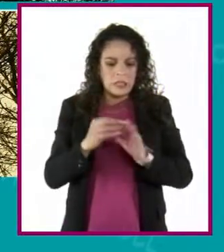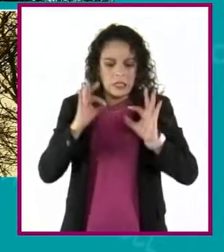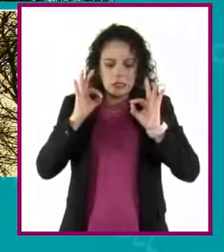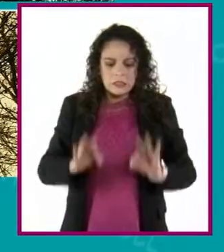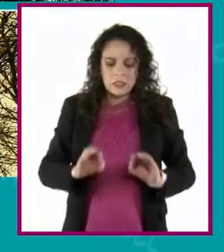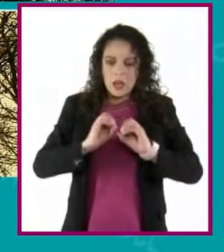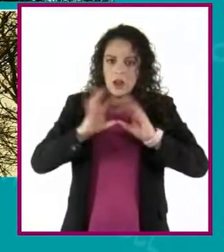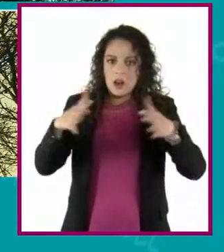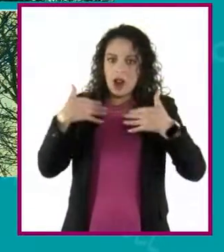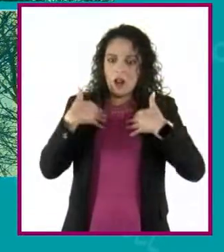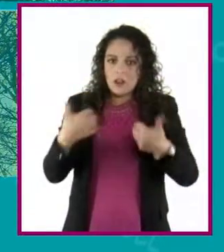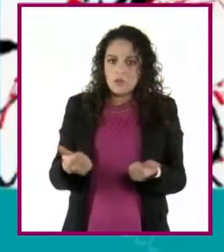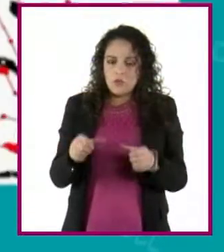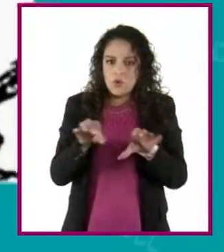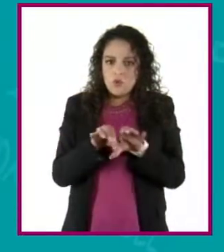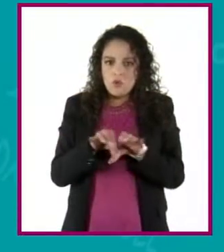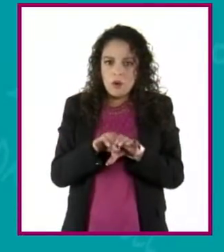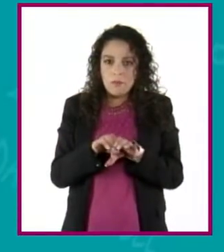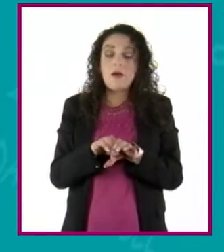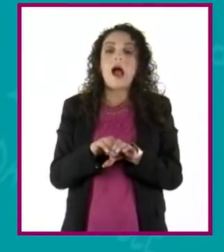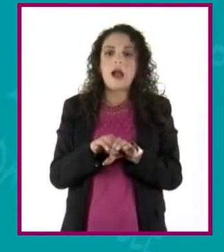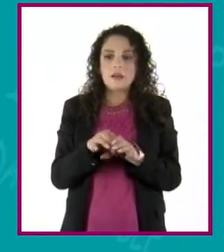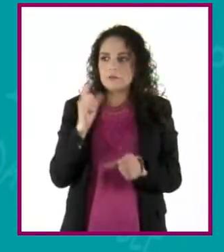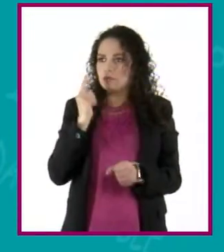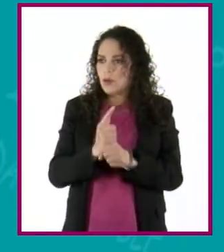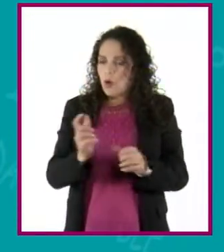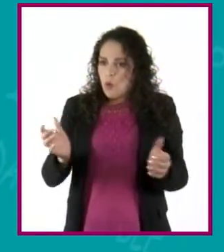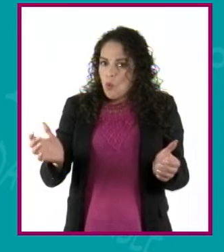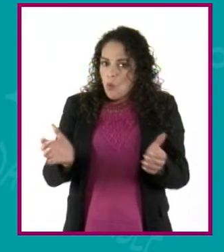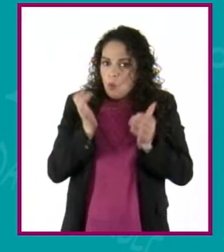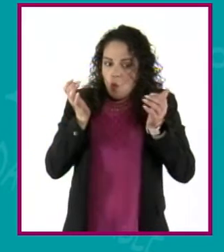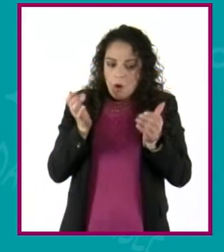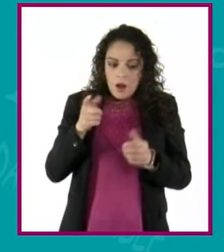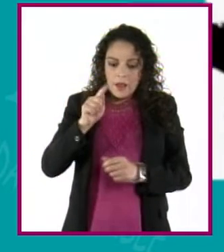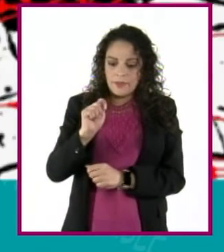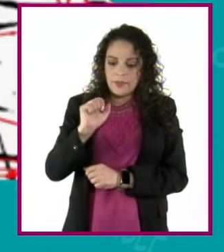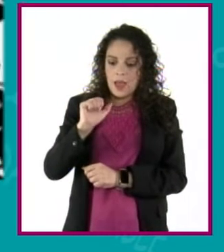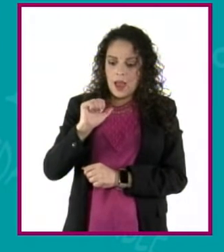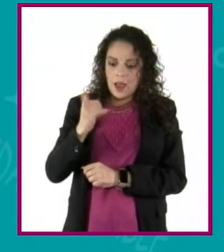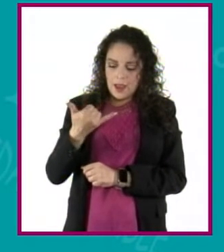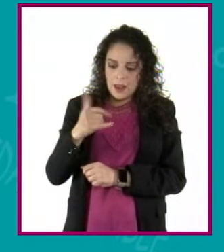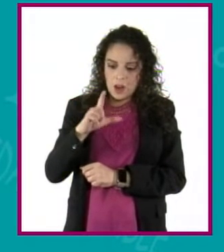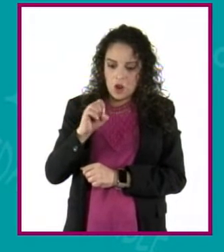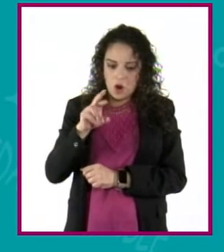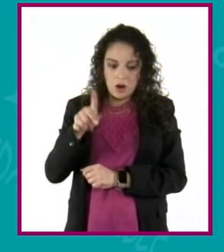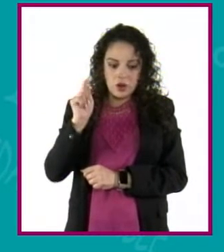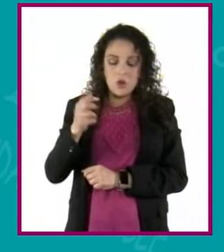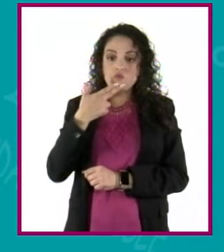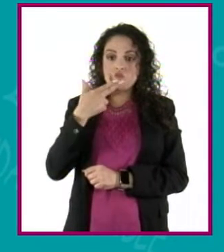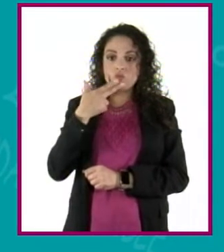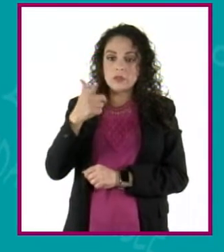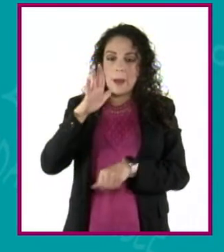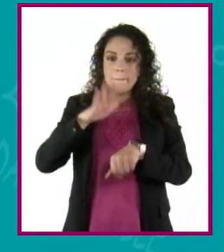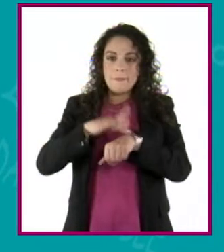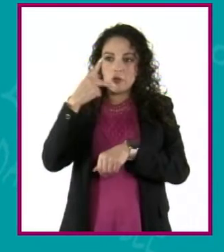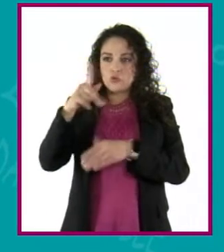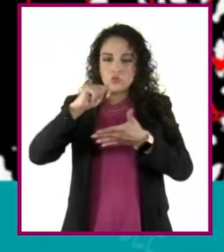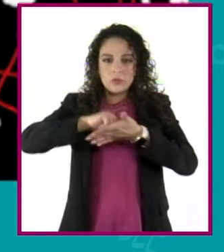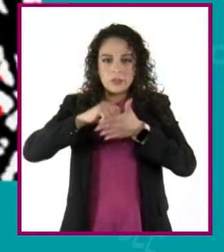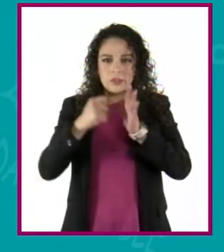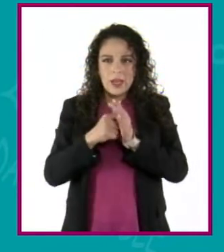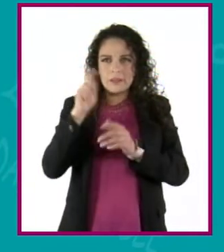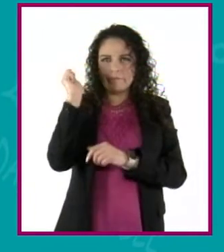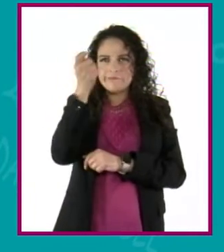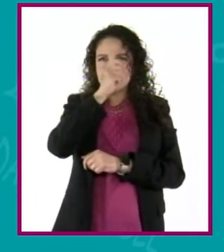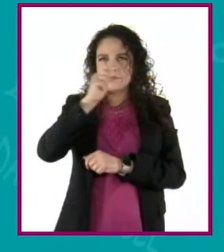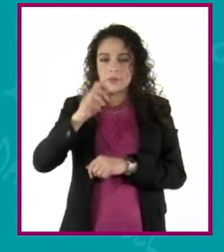fractal. Para su sorpresa, Taylor descubrió que mientras más evolucionada era la técnica de Pollock, es decir, mientras